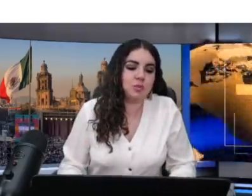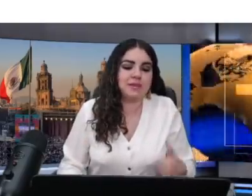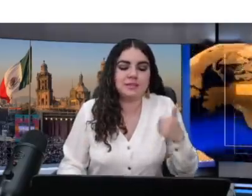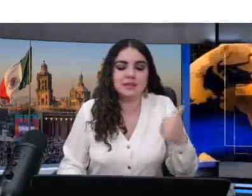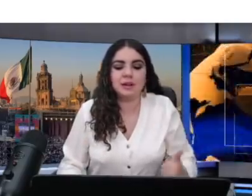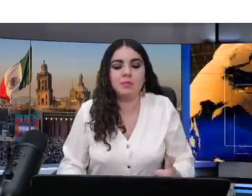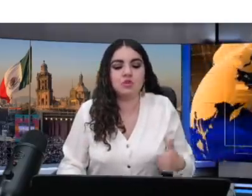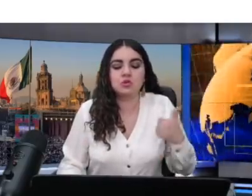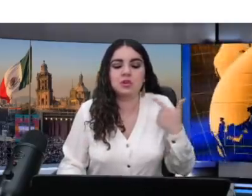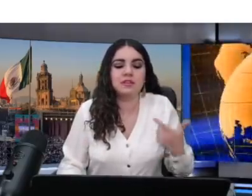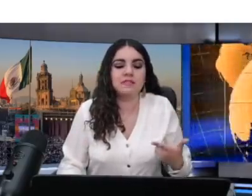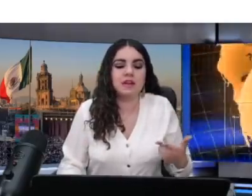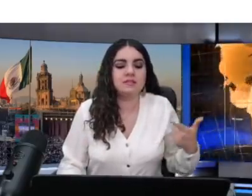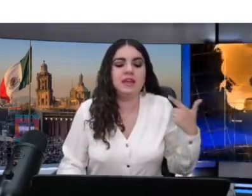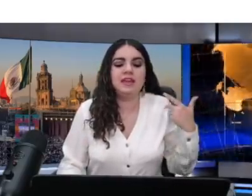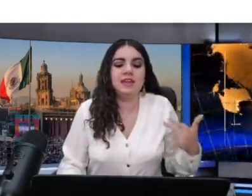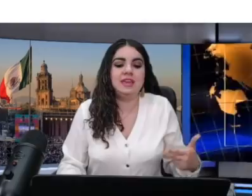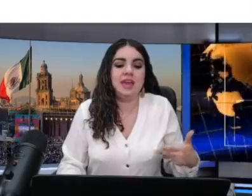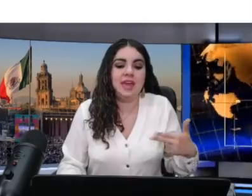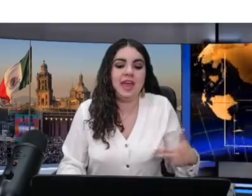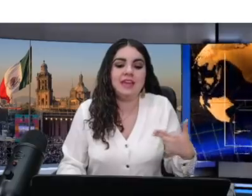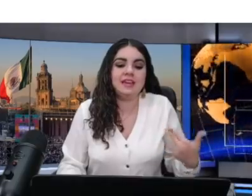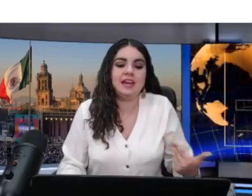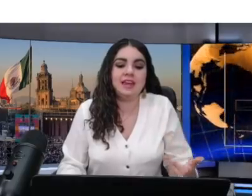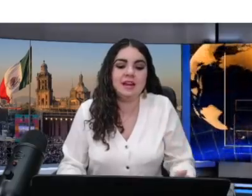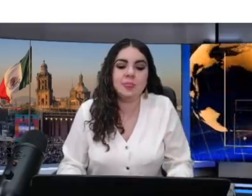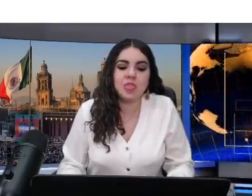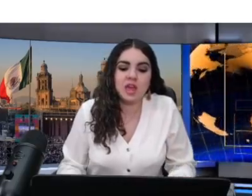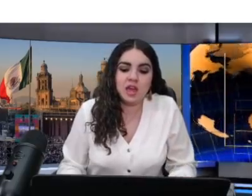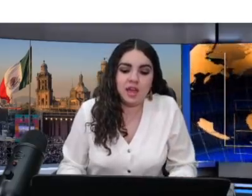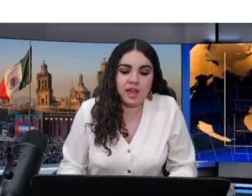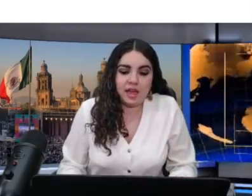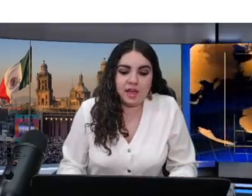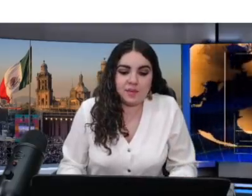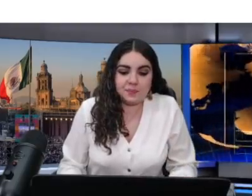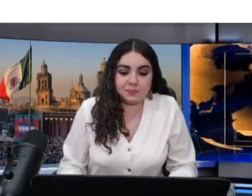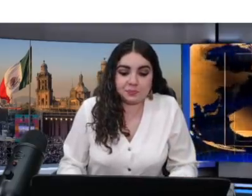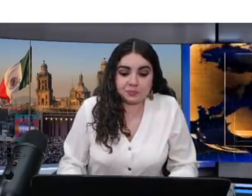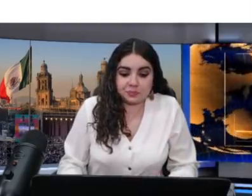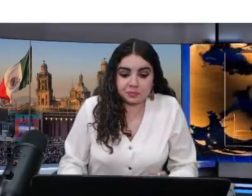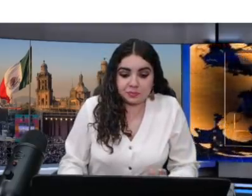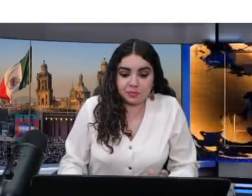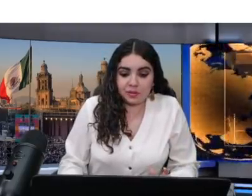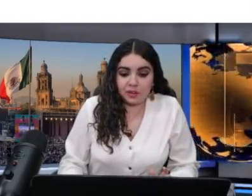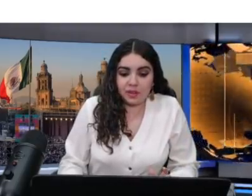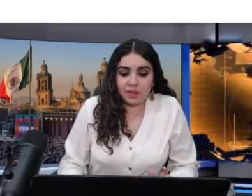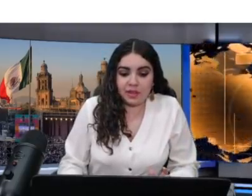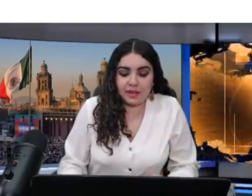los síntomas, hacer reposo, rehidratarse e ingerir